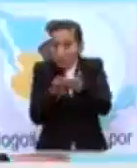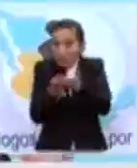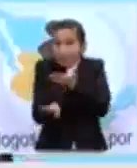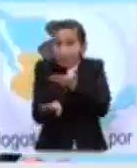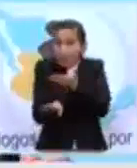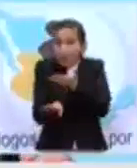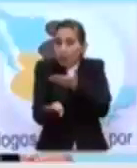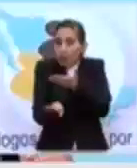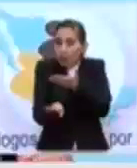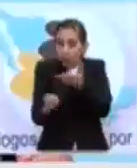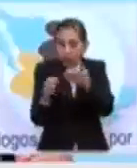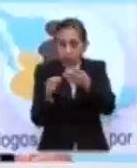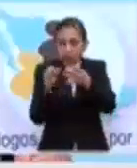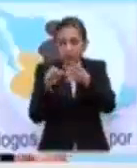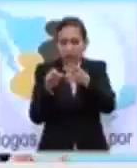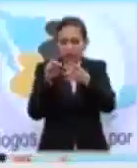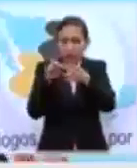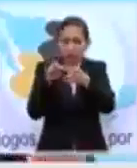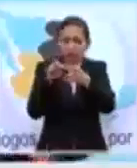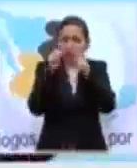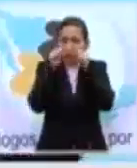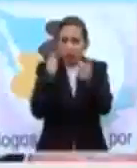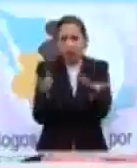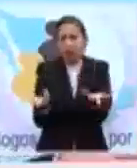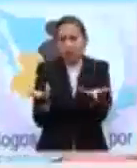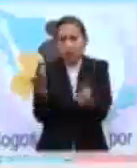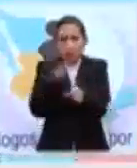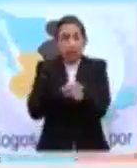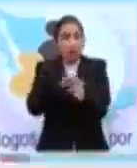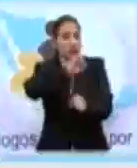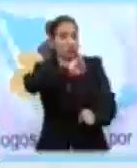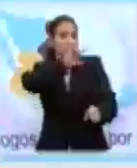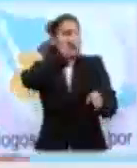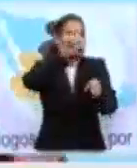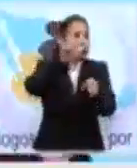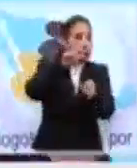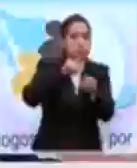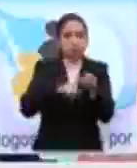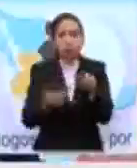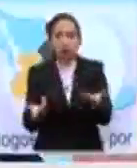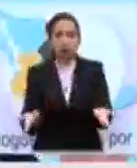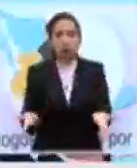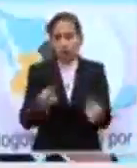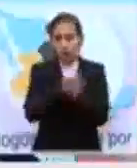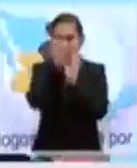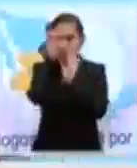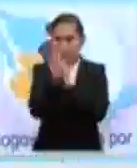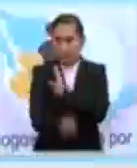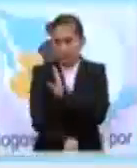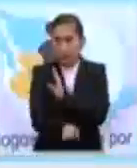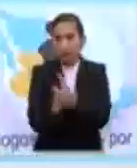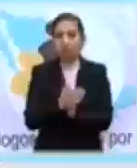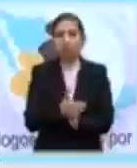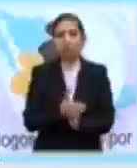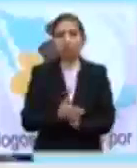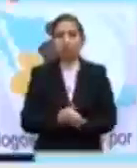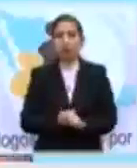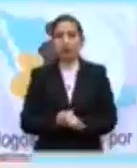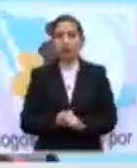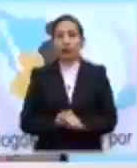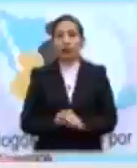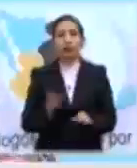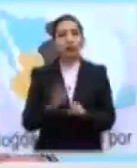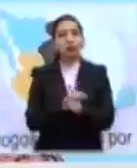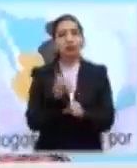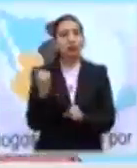haciendo en el segundo y tercer nivel de atención, los hospitales de alta especialidad. Voy a dar un ejemplo para los que nos están viendo. ¿Por